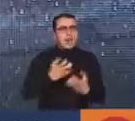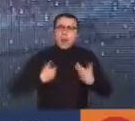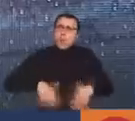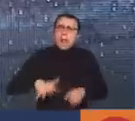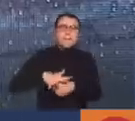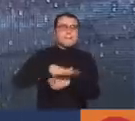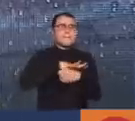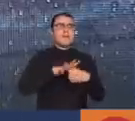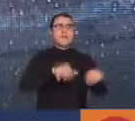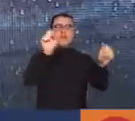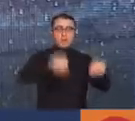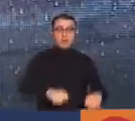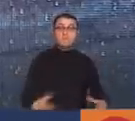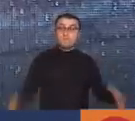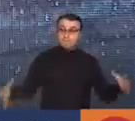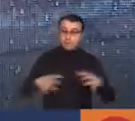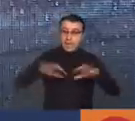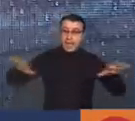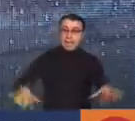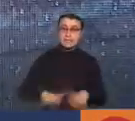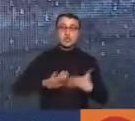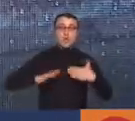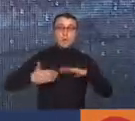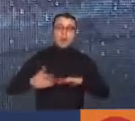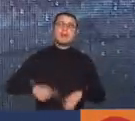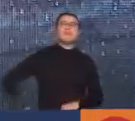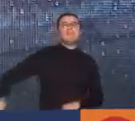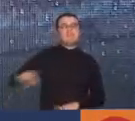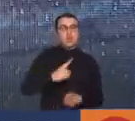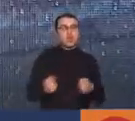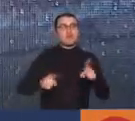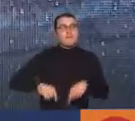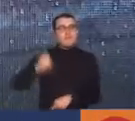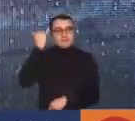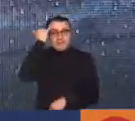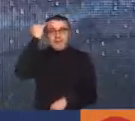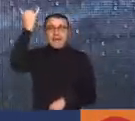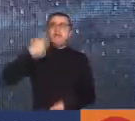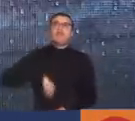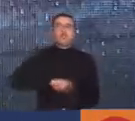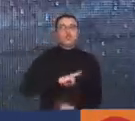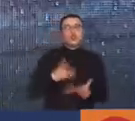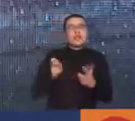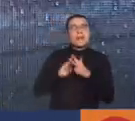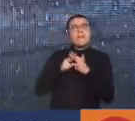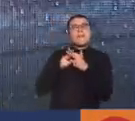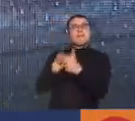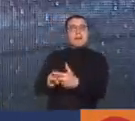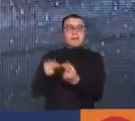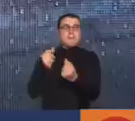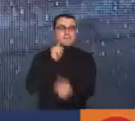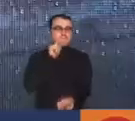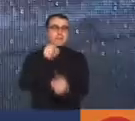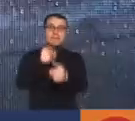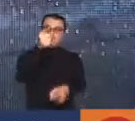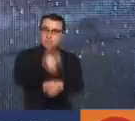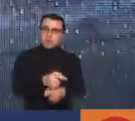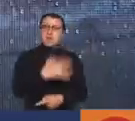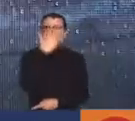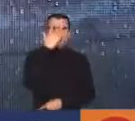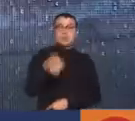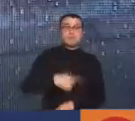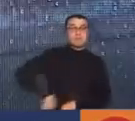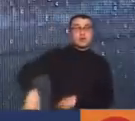Comunal también aquí tiene una iniciativa y nosotros queremos prestar esa plata para poderlo hacer, porque con la rebaja de la